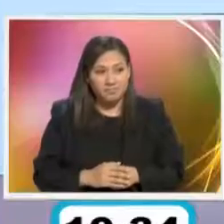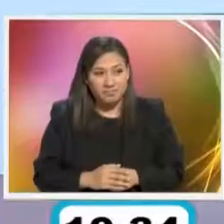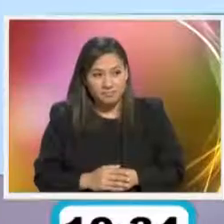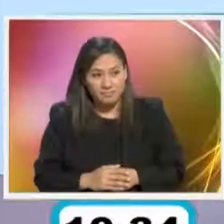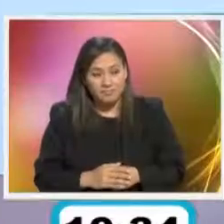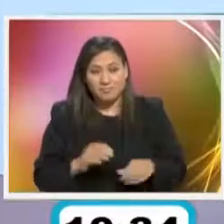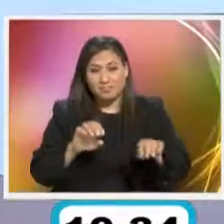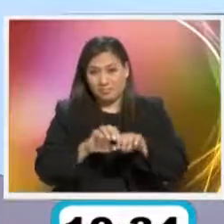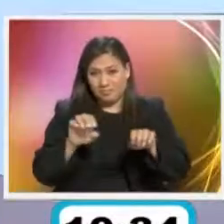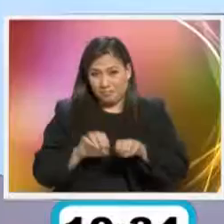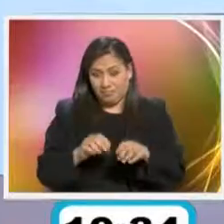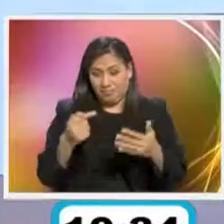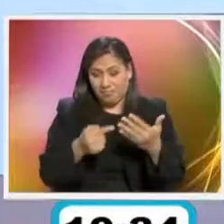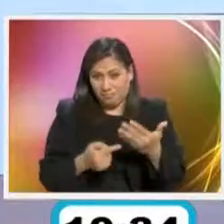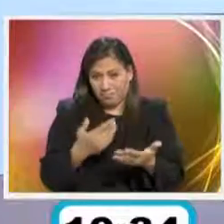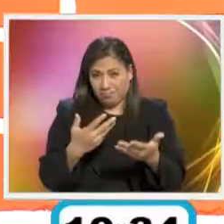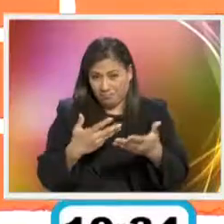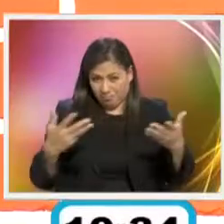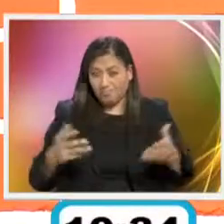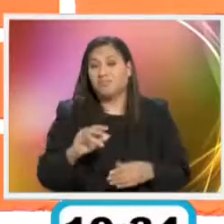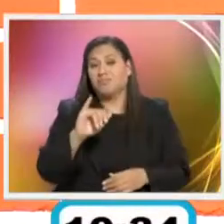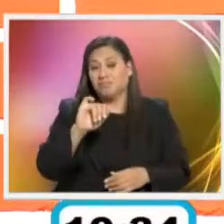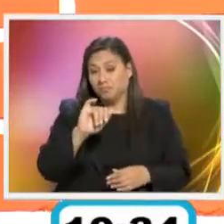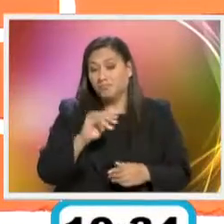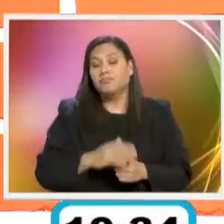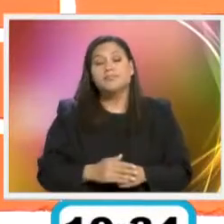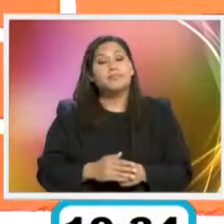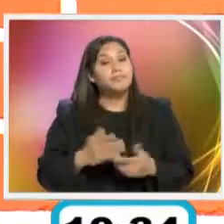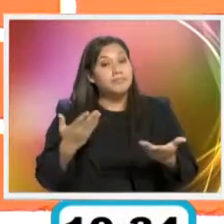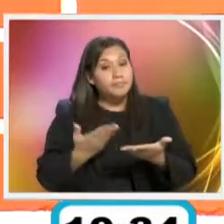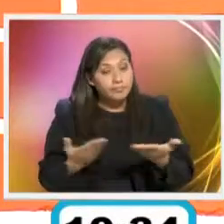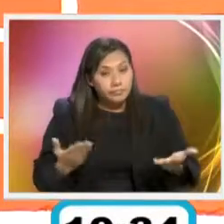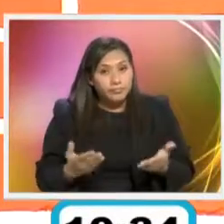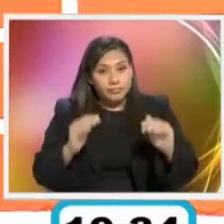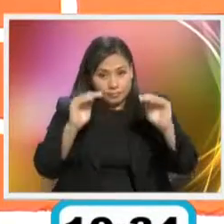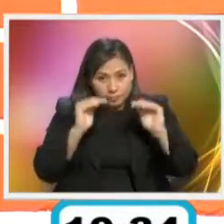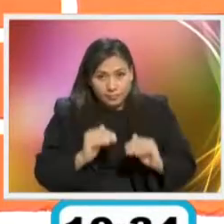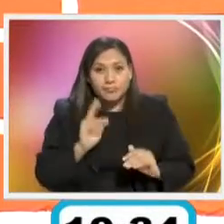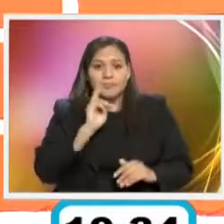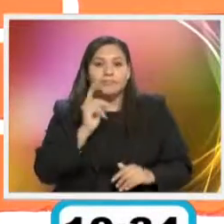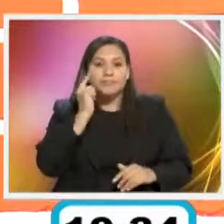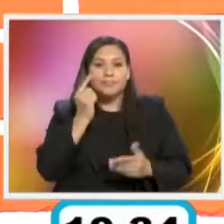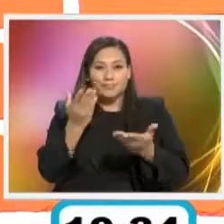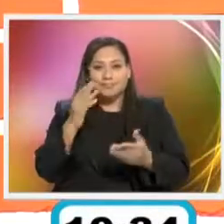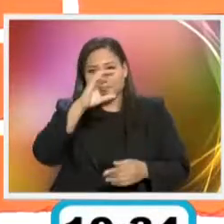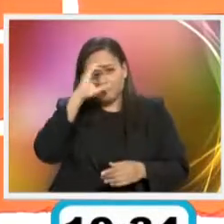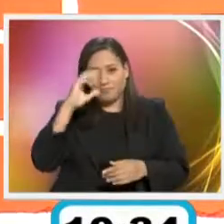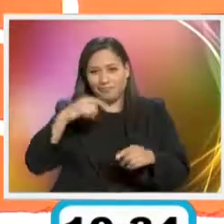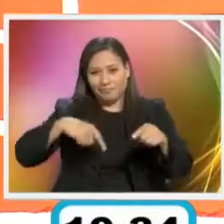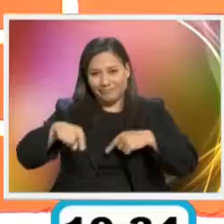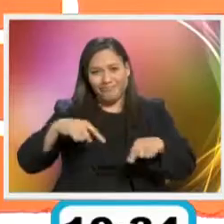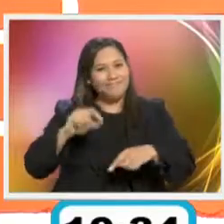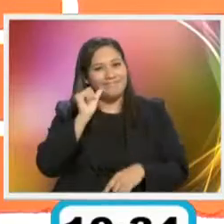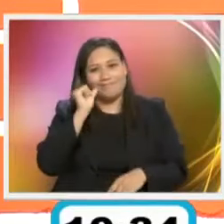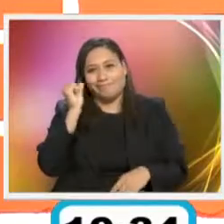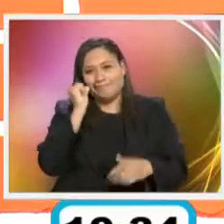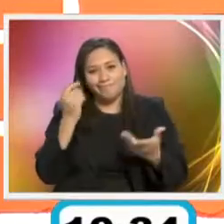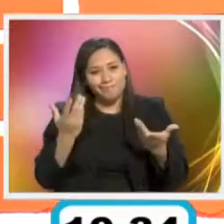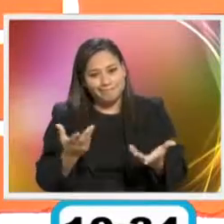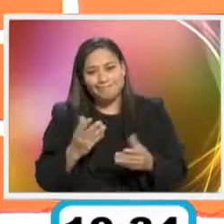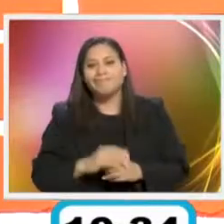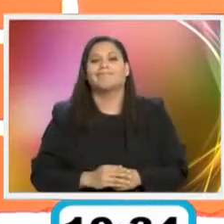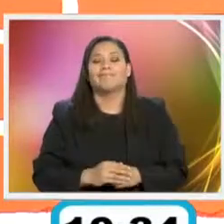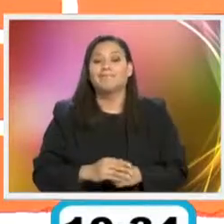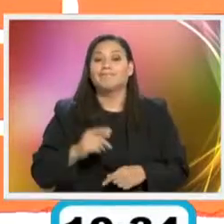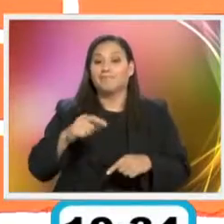esta disciplina. Sí, dentro de esta disciplina bastante. Y vamos precisamente, mi buen Quique, a las imágenes que se dieron precisamente el